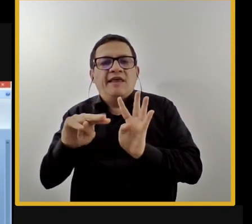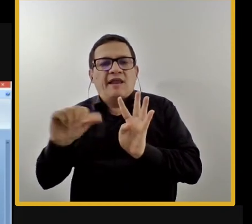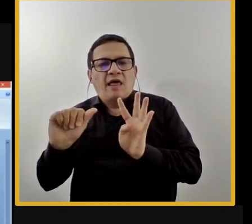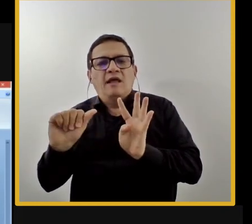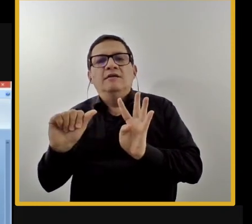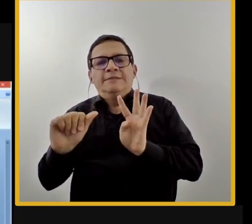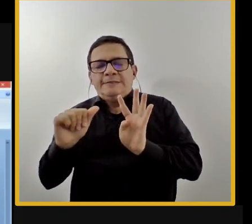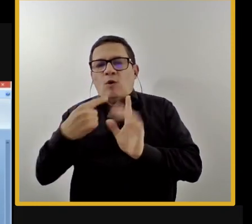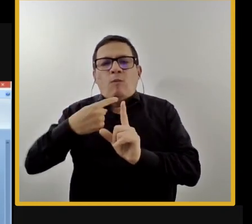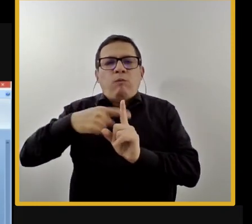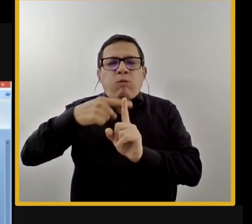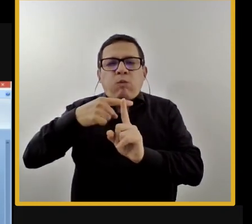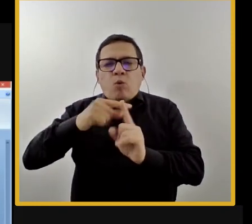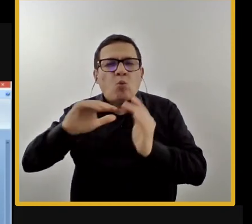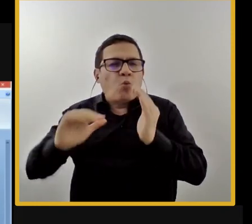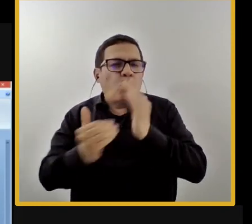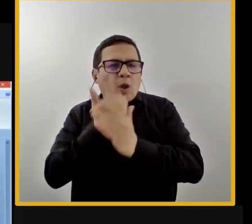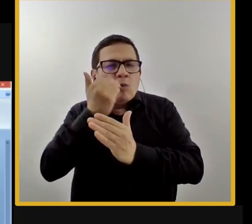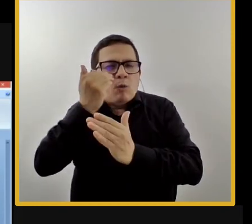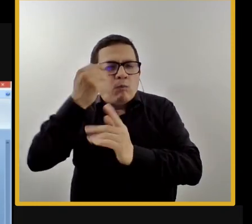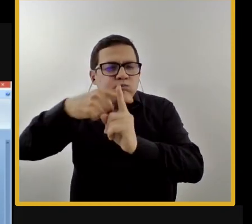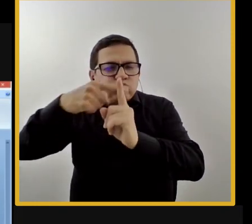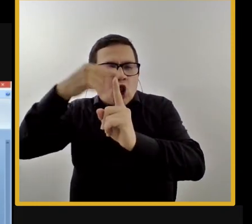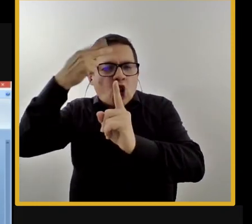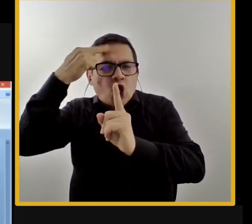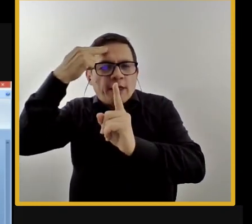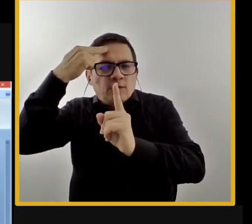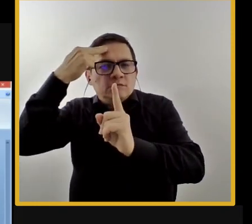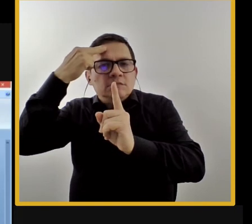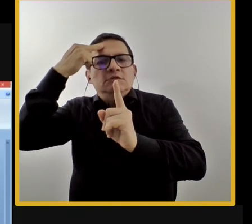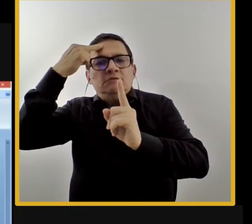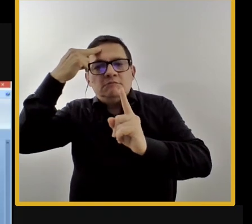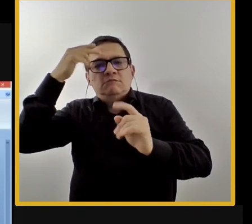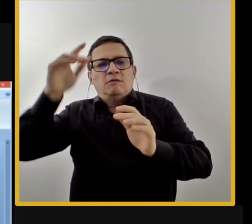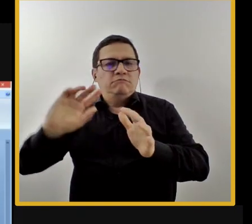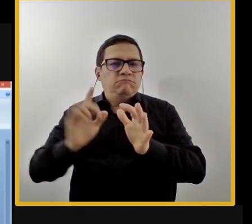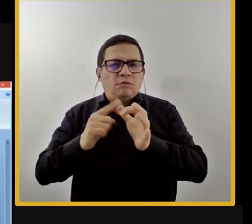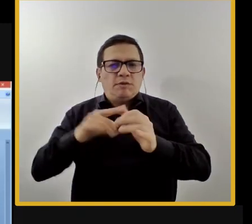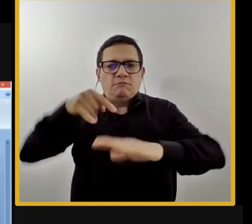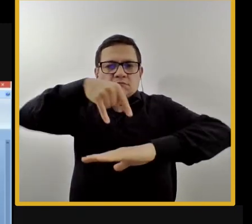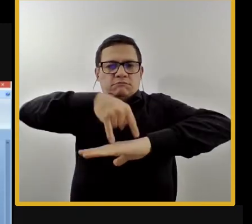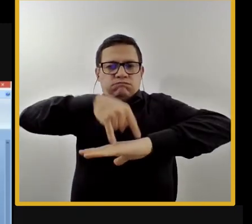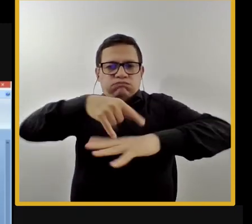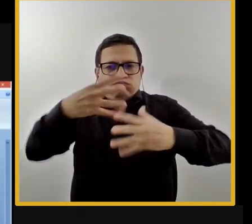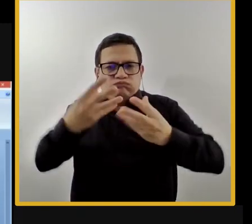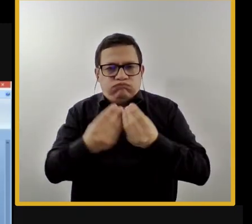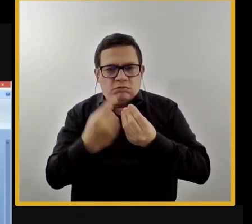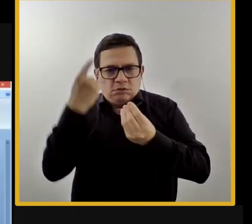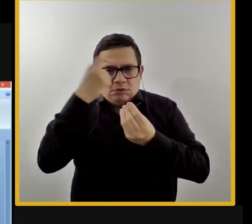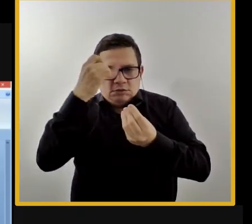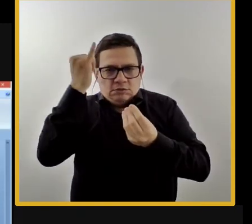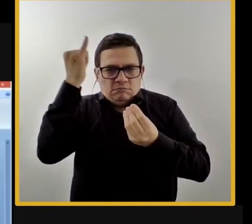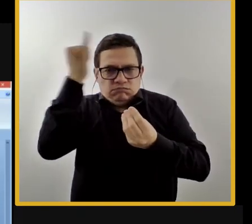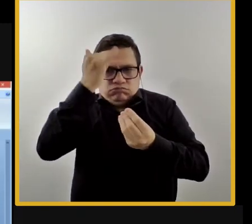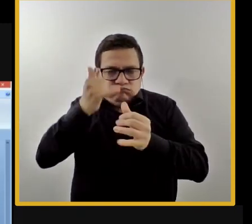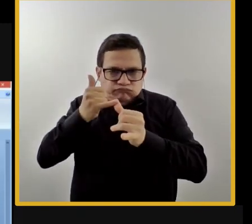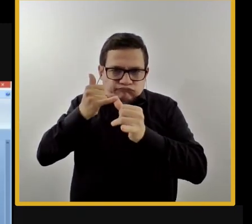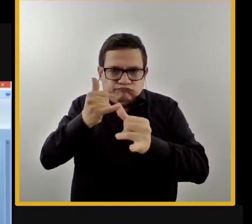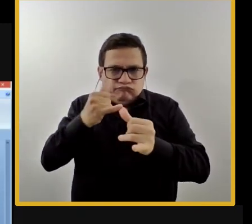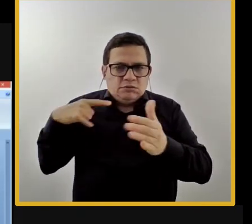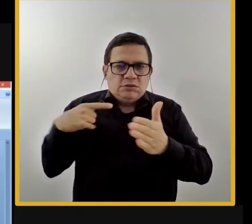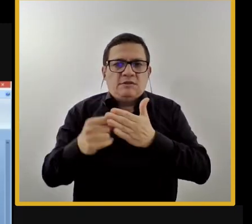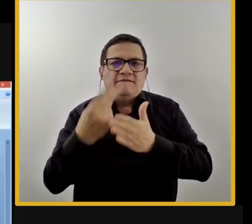se transforma en neopositivismo lógico y toma cuerpo la primera gran escuela de epistemología científica en el